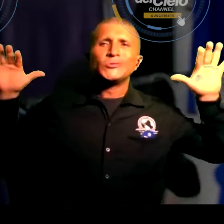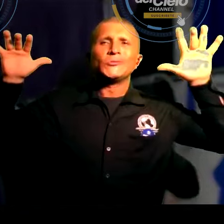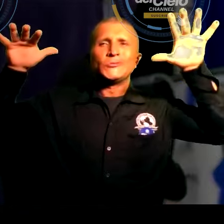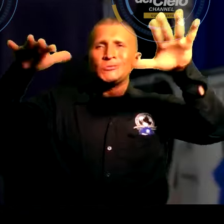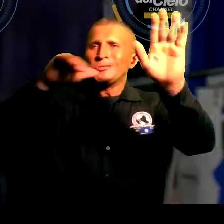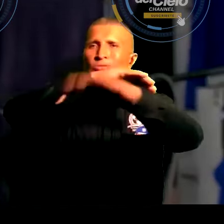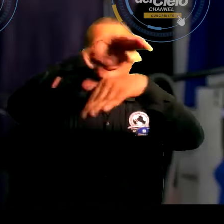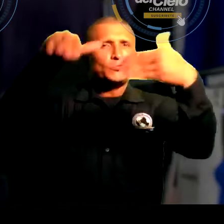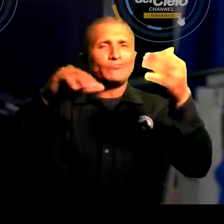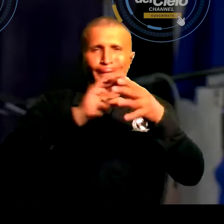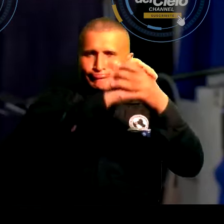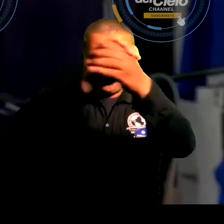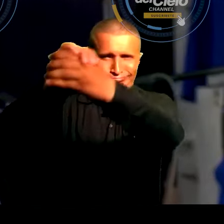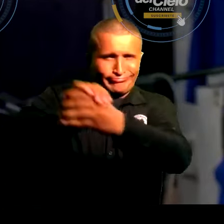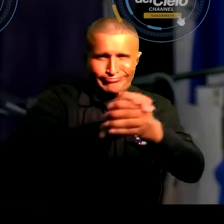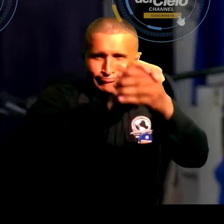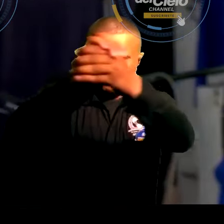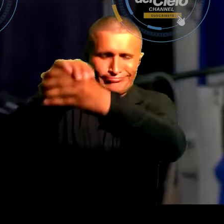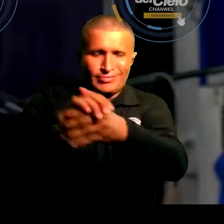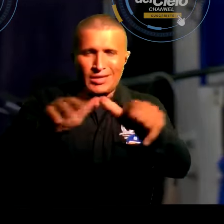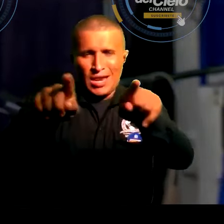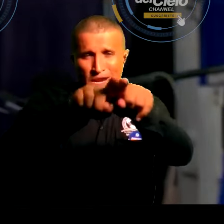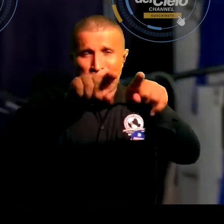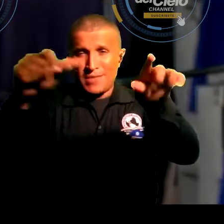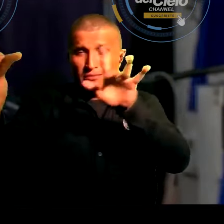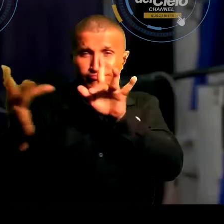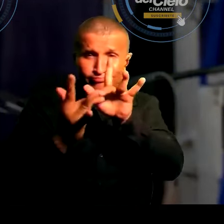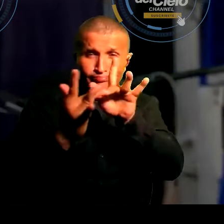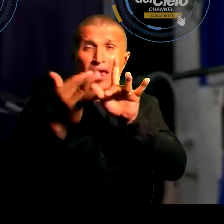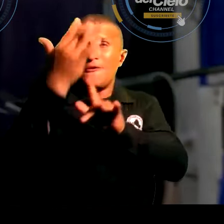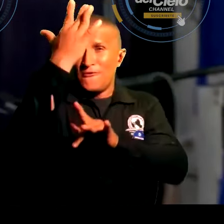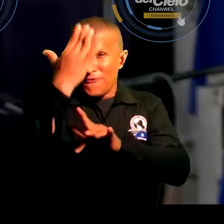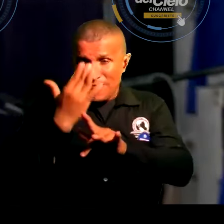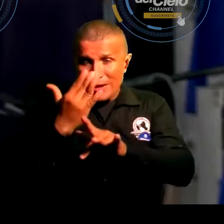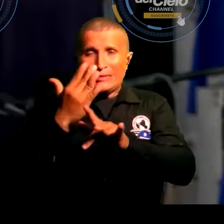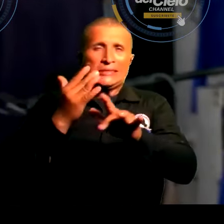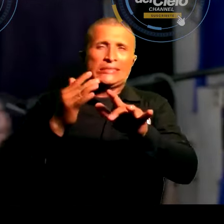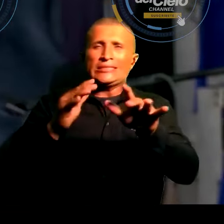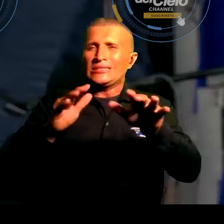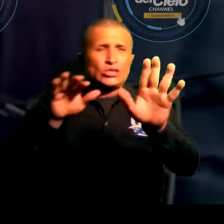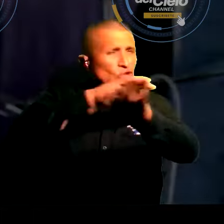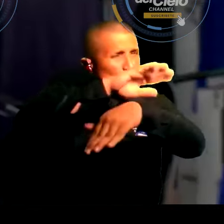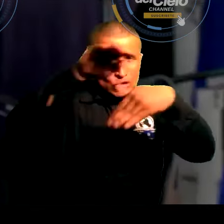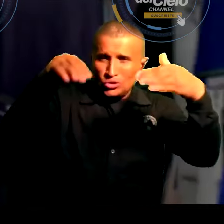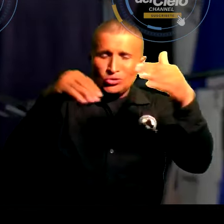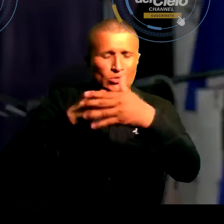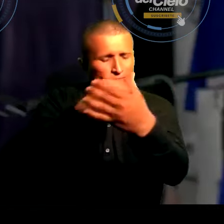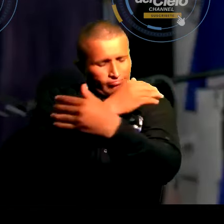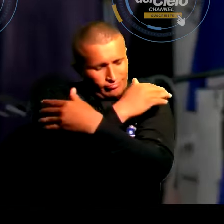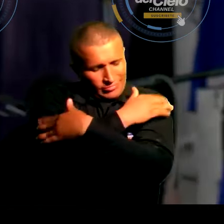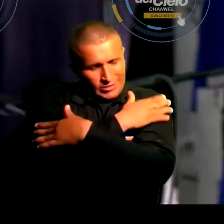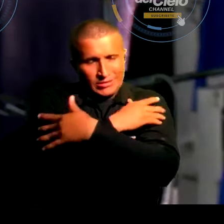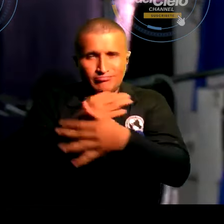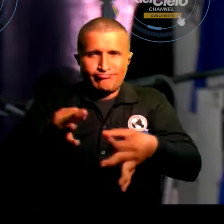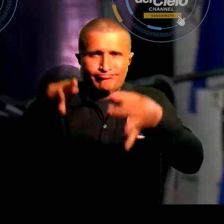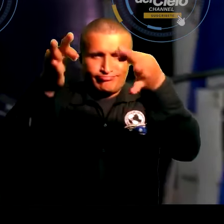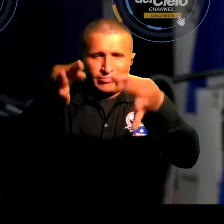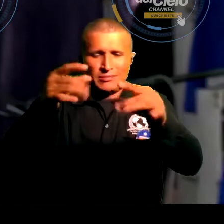que Dios nos permite disfrutar. Primera carta del apóstol Pablo a los Corintios, capítulo